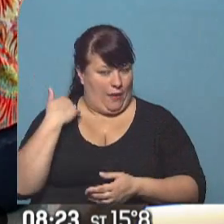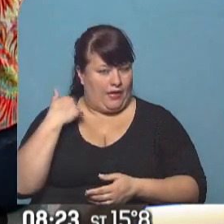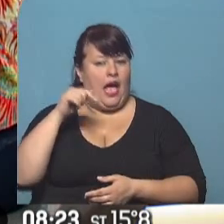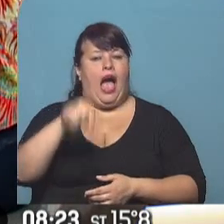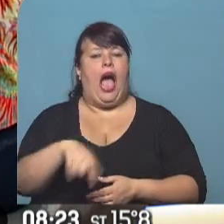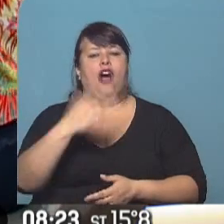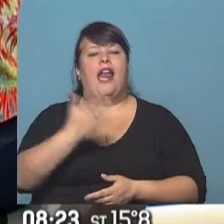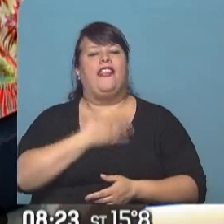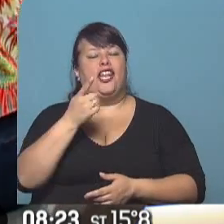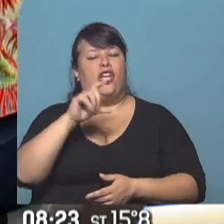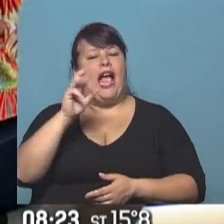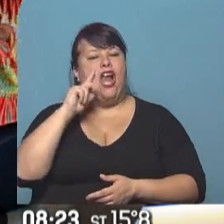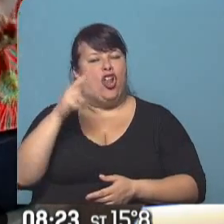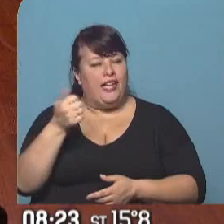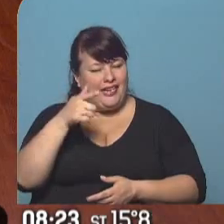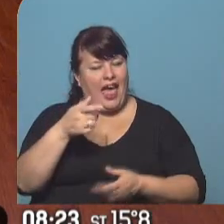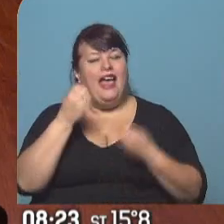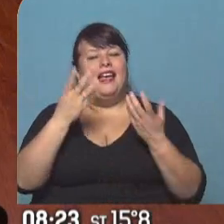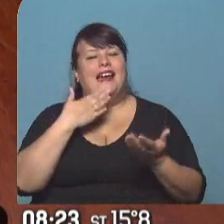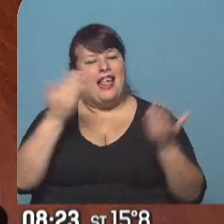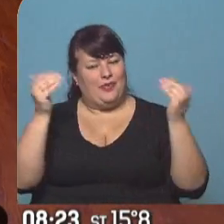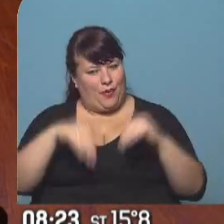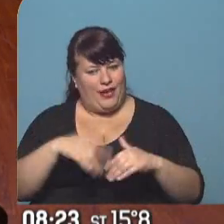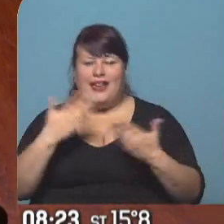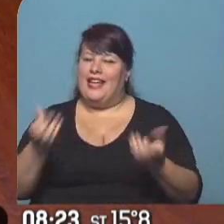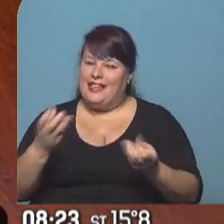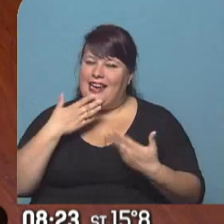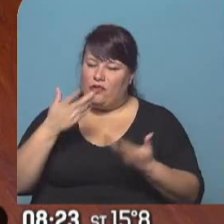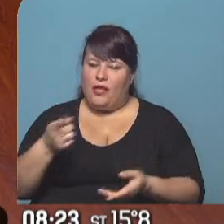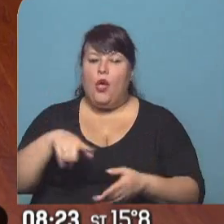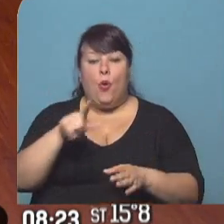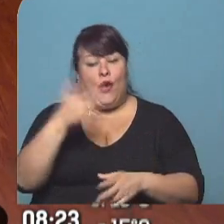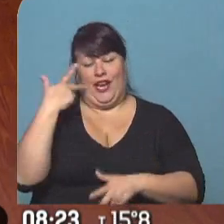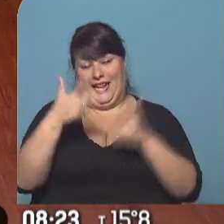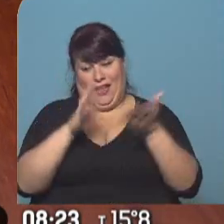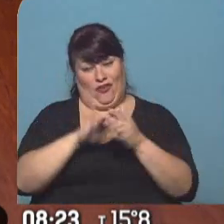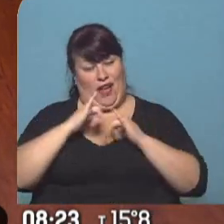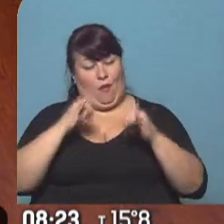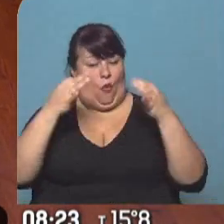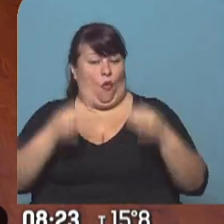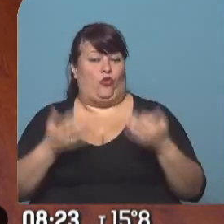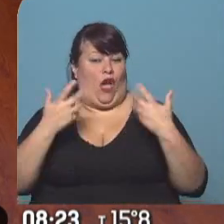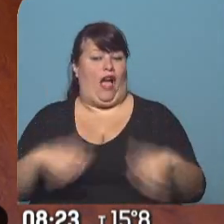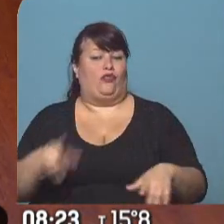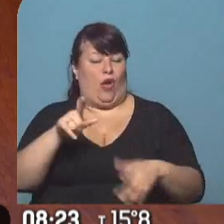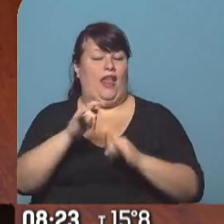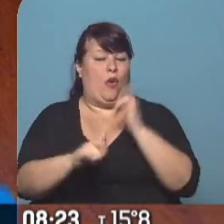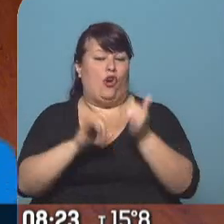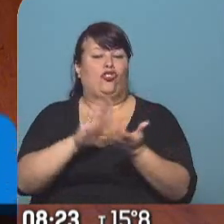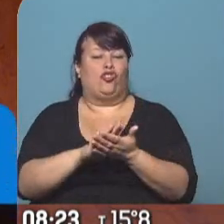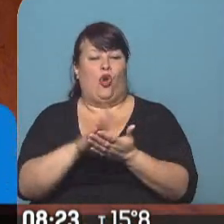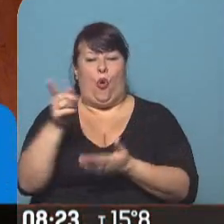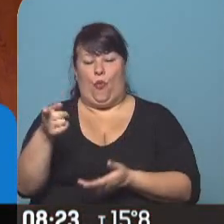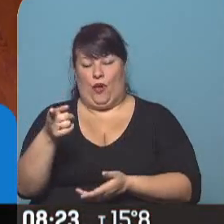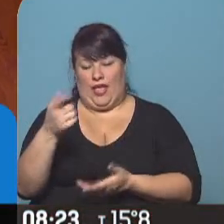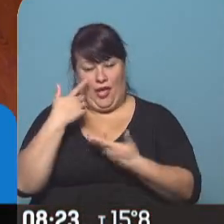estamos con su directora carolina así carolina gracias por venir pues bueno recién hablamos de campaña la nota que estaba recién